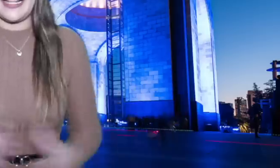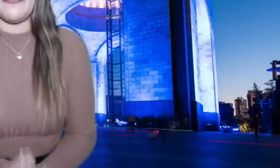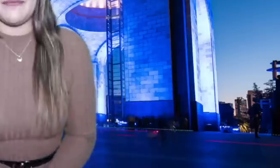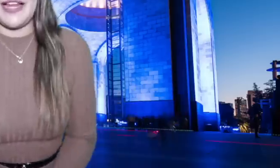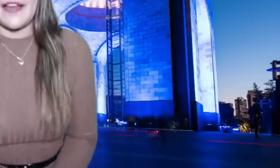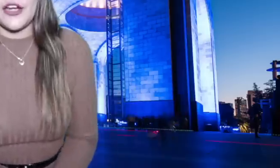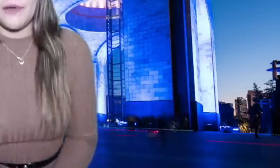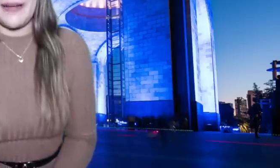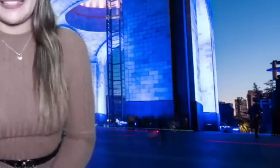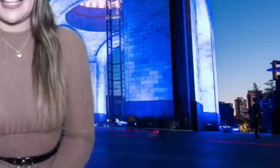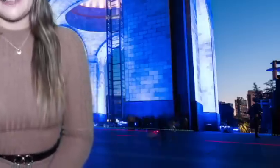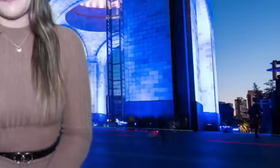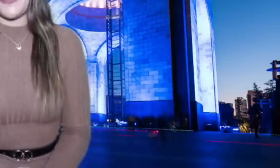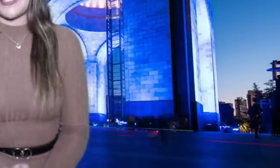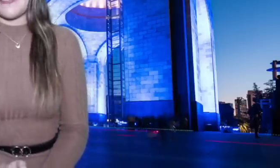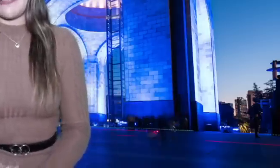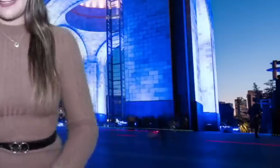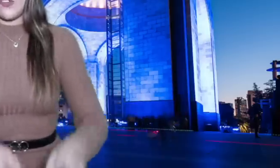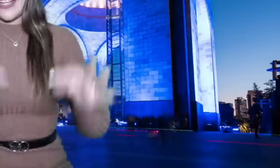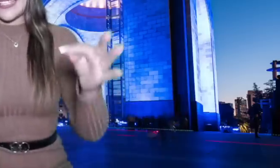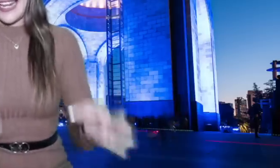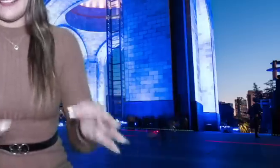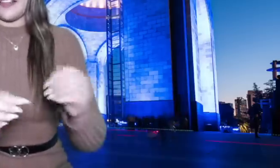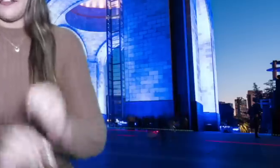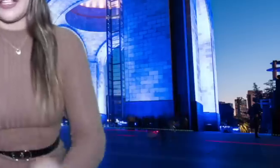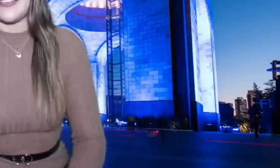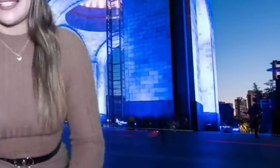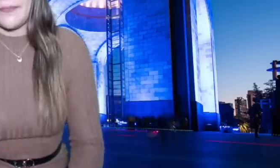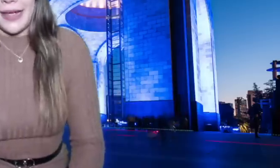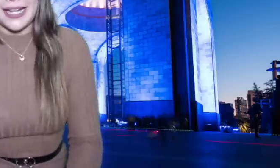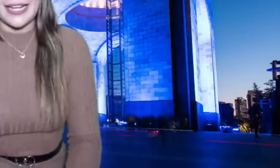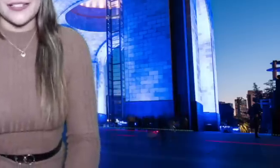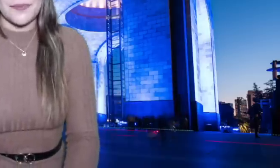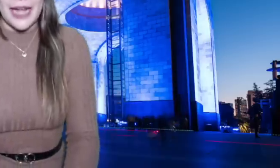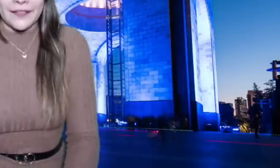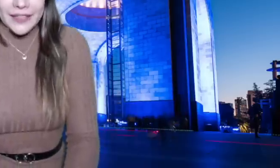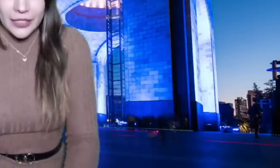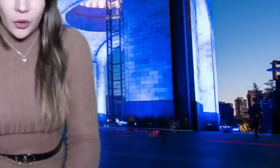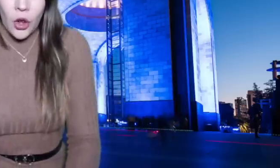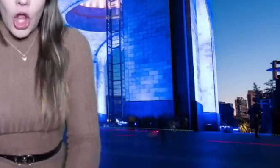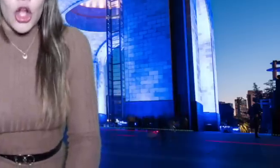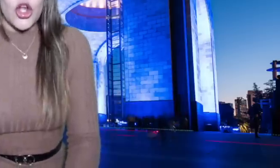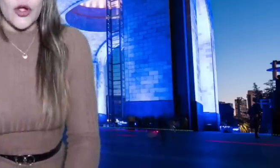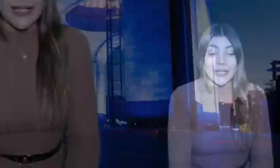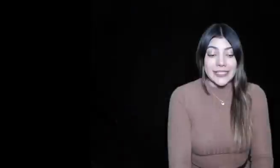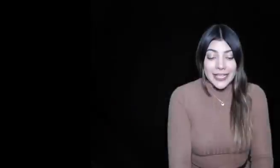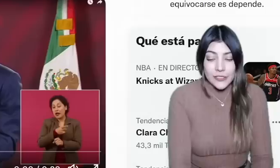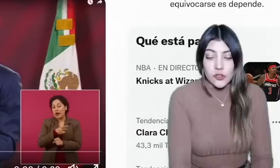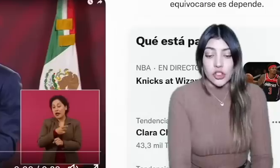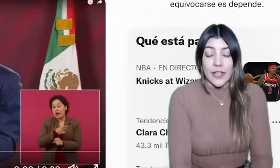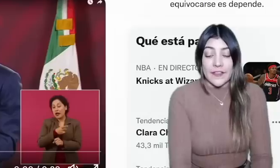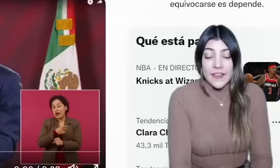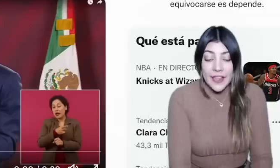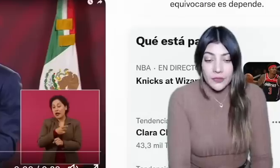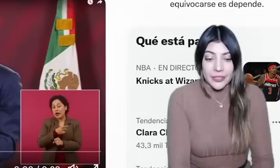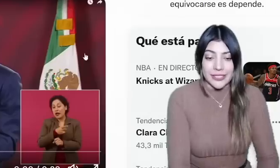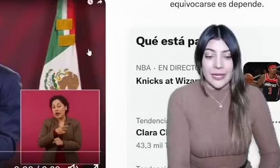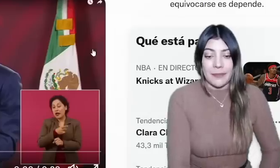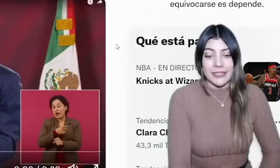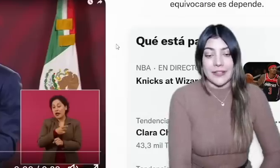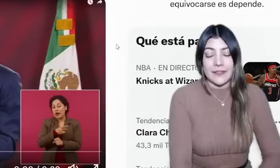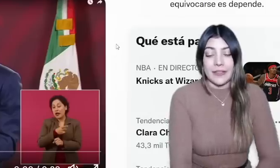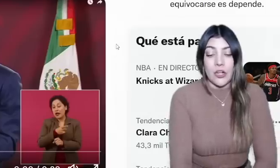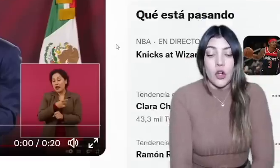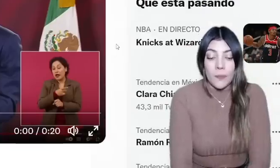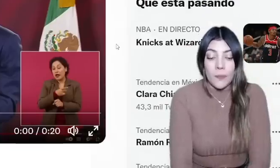Mi querida familia del Nopal Times, espero que estén teniendo un excelente fin de semana y les platico lo que está sucediendo, y es